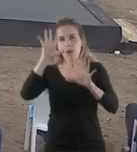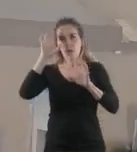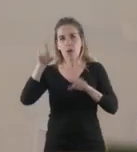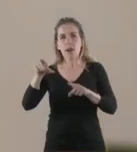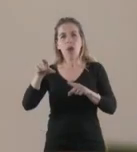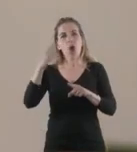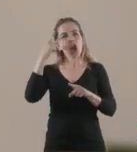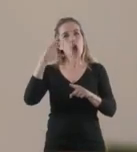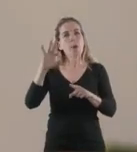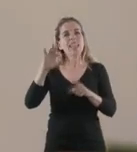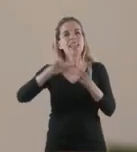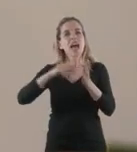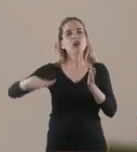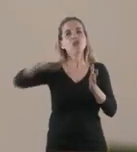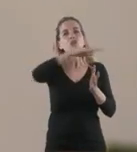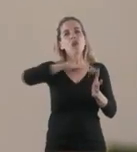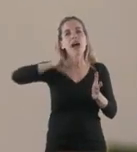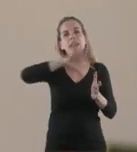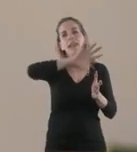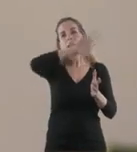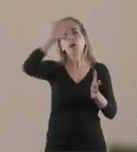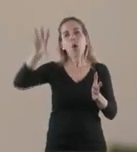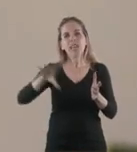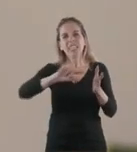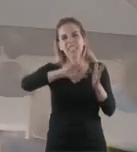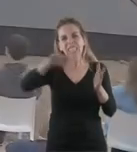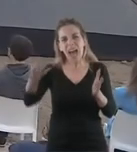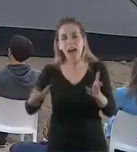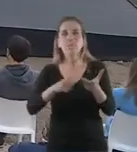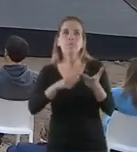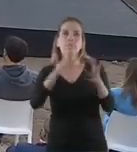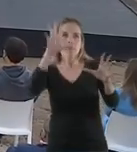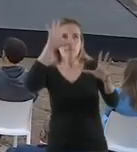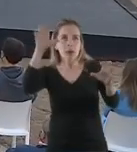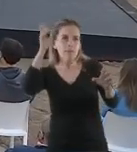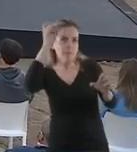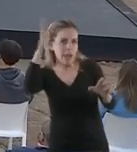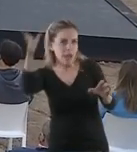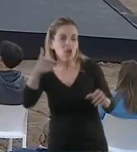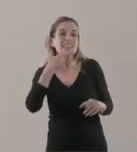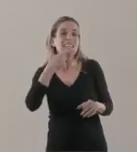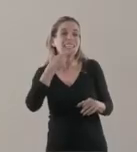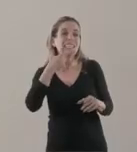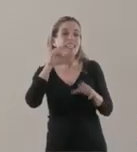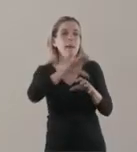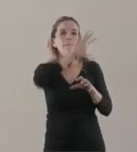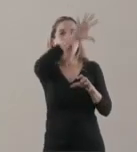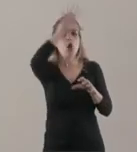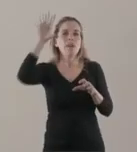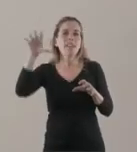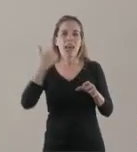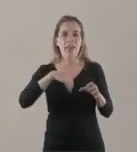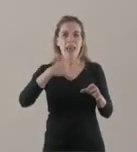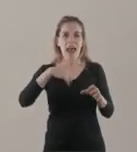ciudades de la provincia las 14 perdón las 17 provincias argentinas